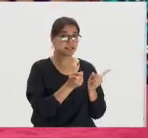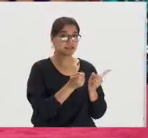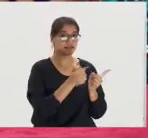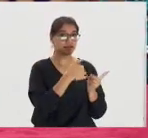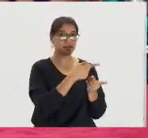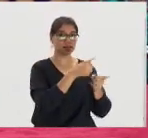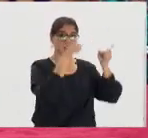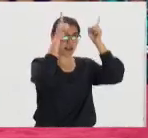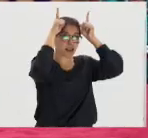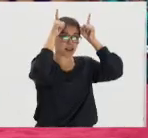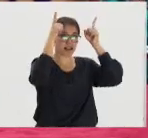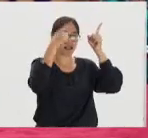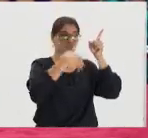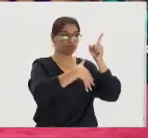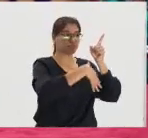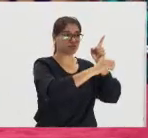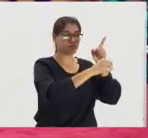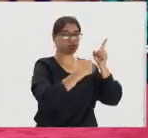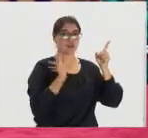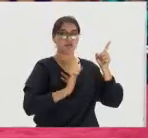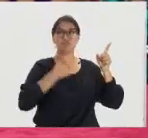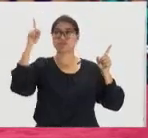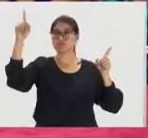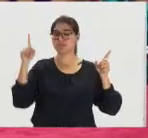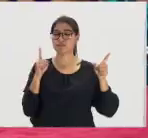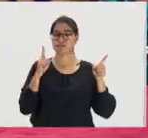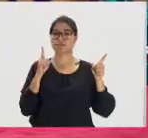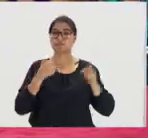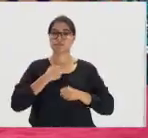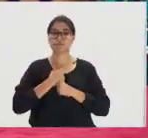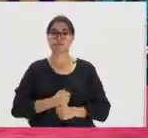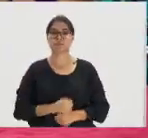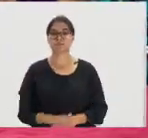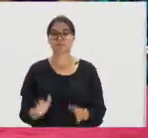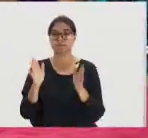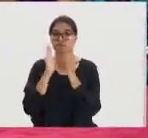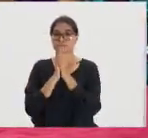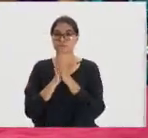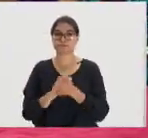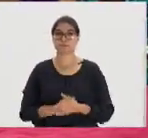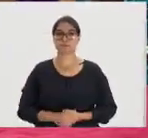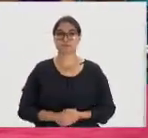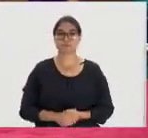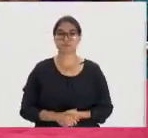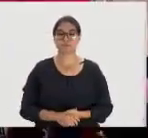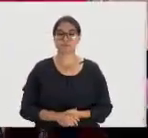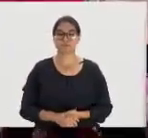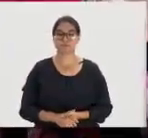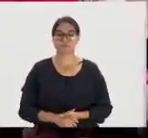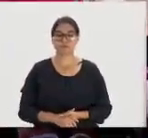diablo huirá de nosotros. El que tienes para el que oiga, vamos a orar. Gloria al Señor.